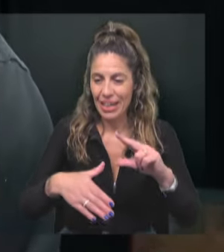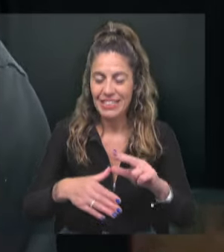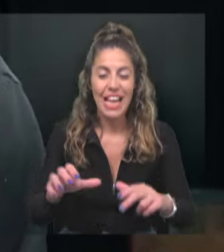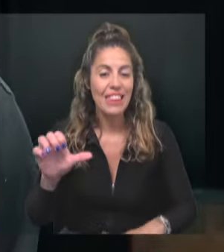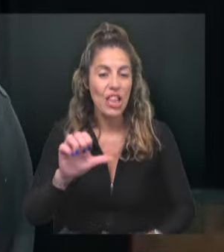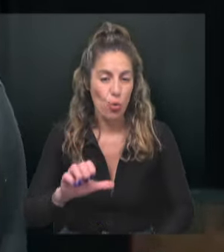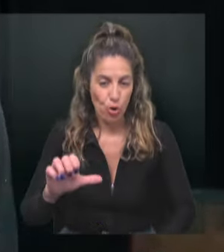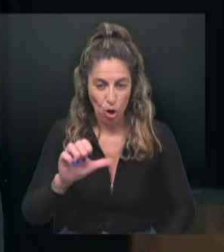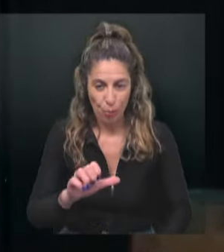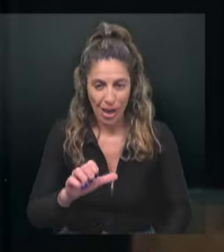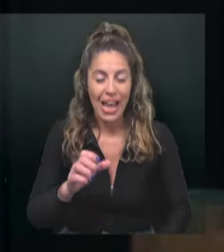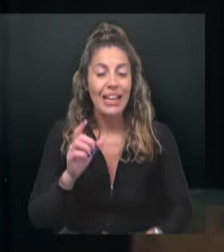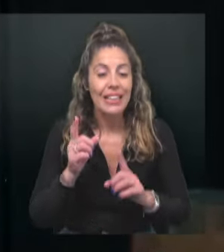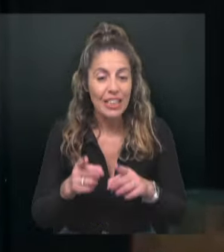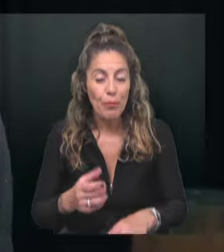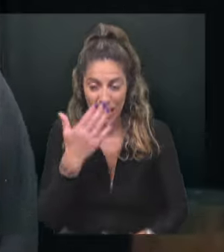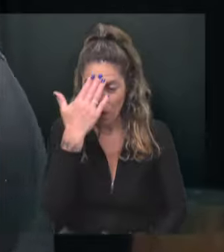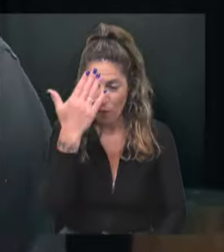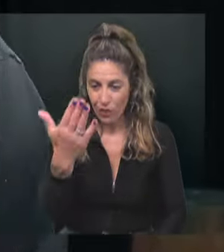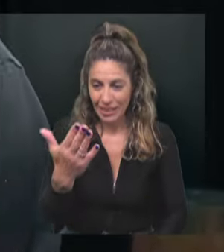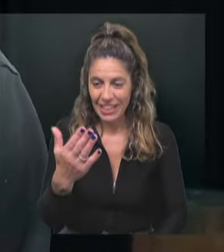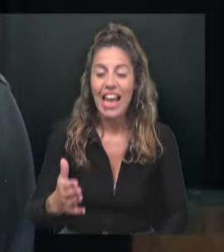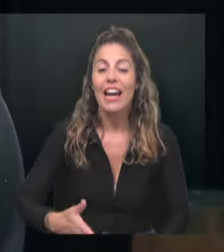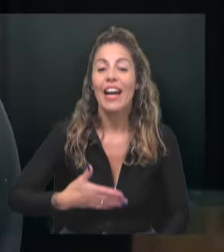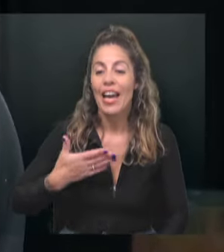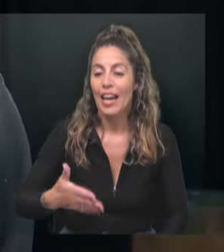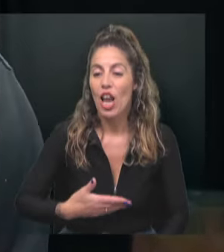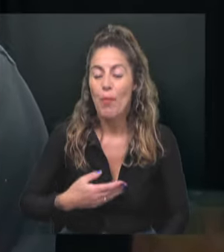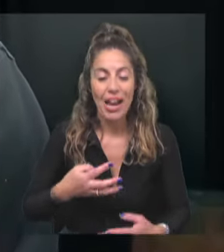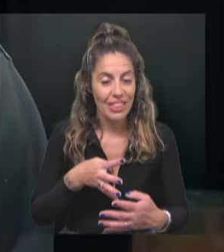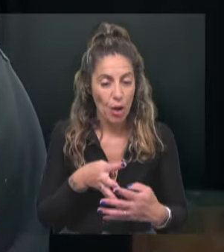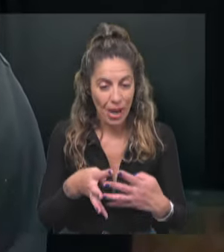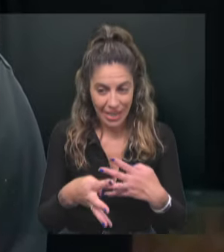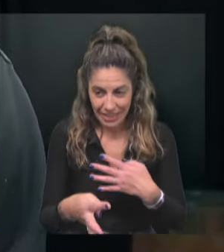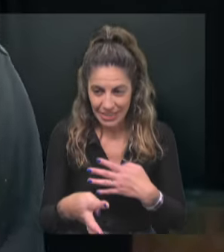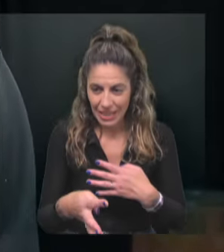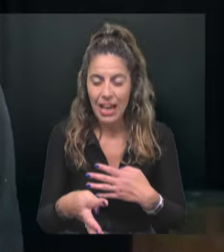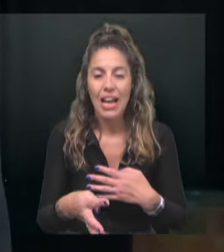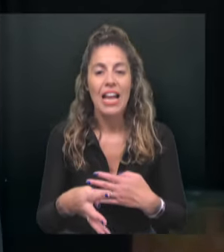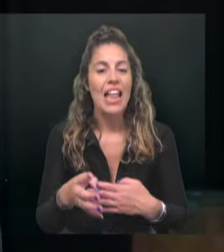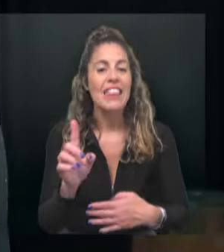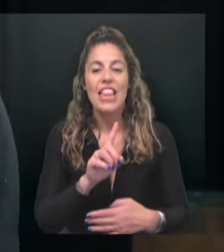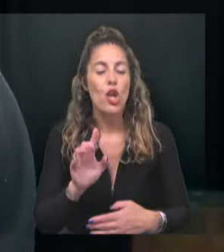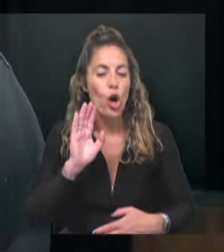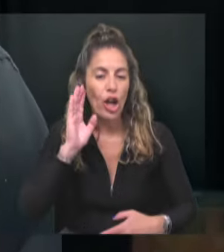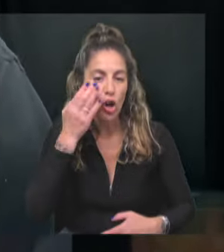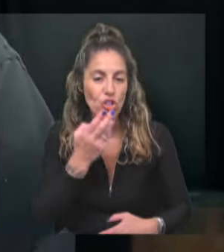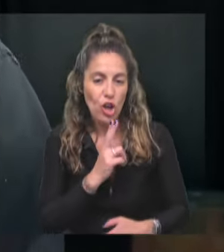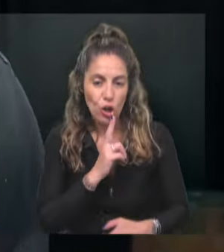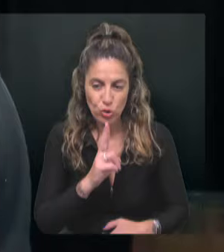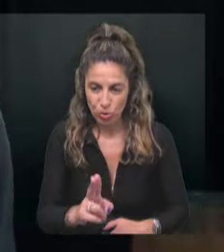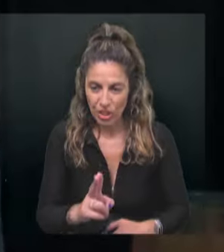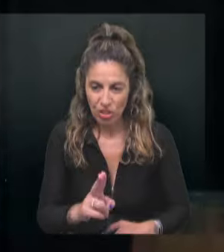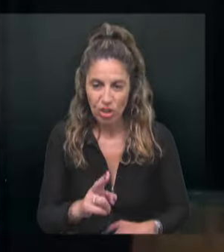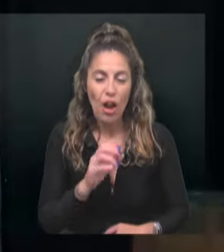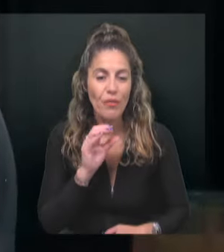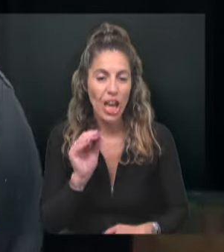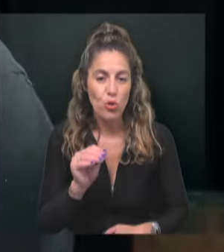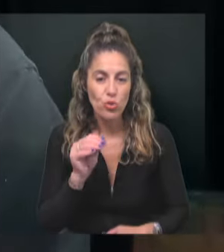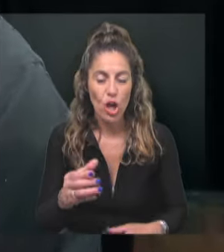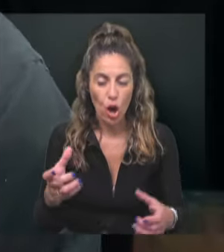eh Y también el frente amplio de reclamar transparencia eh de no reconocer los resultados que había anunciado el